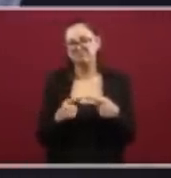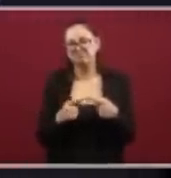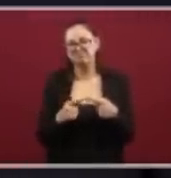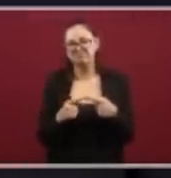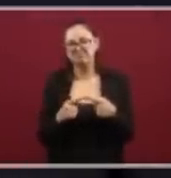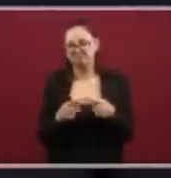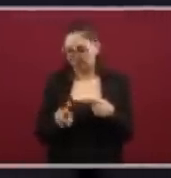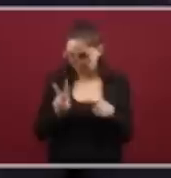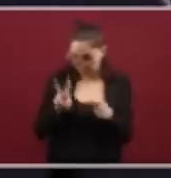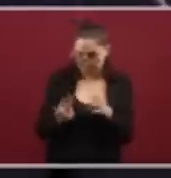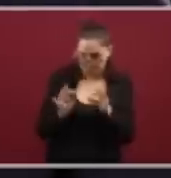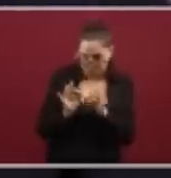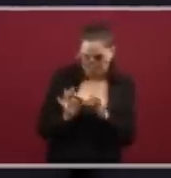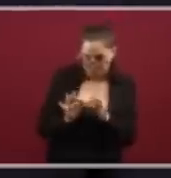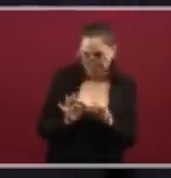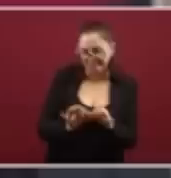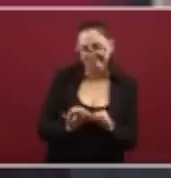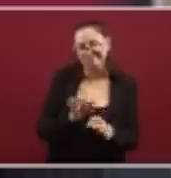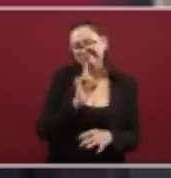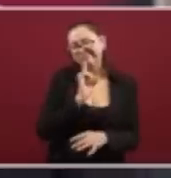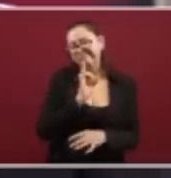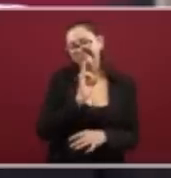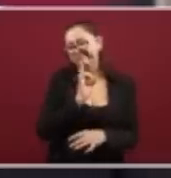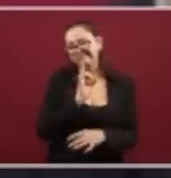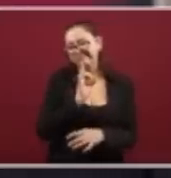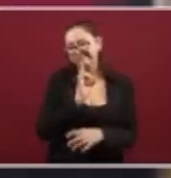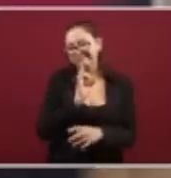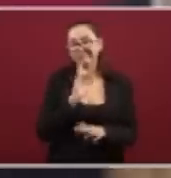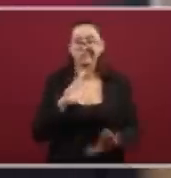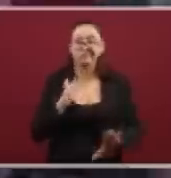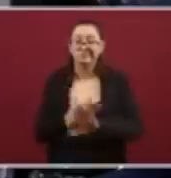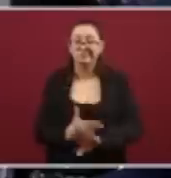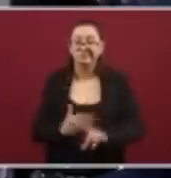eficaz ni mucho menos humano